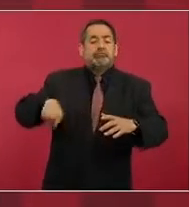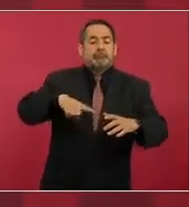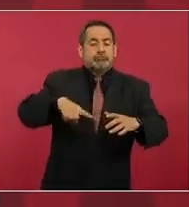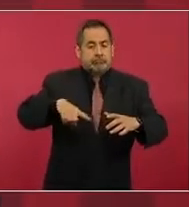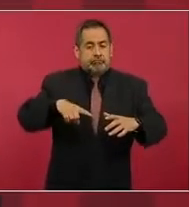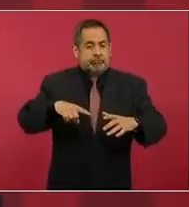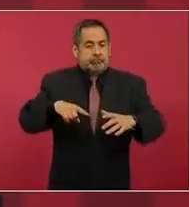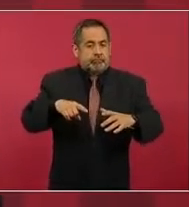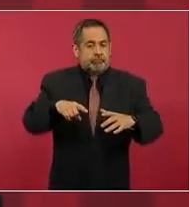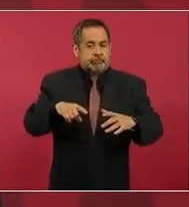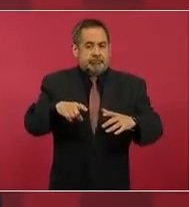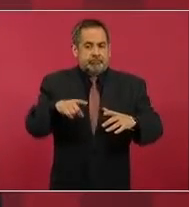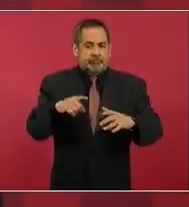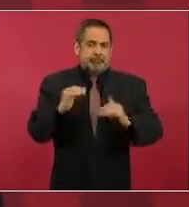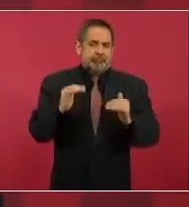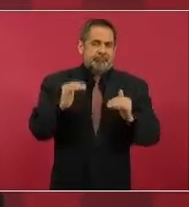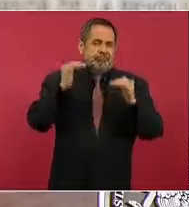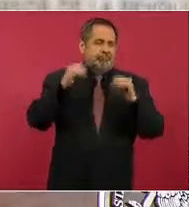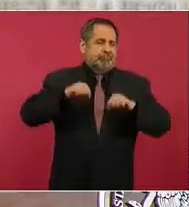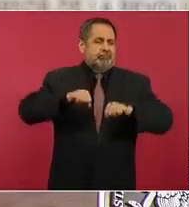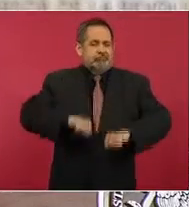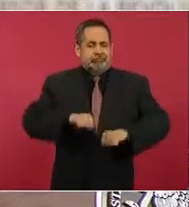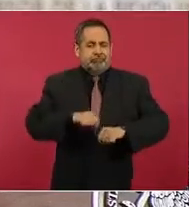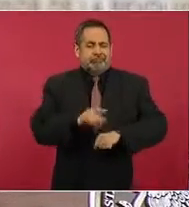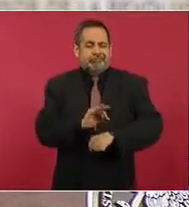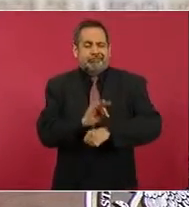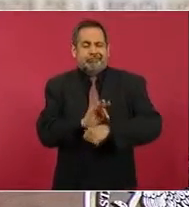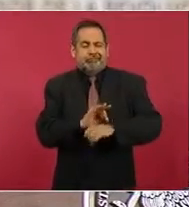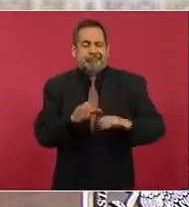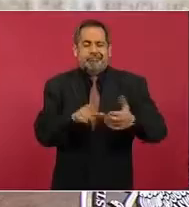a los machuchones.